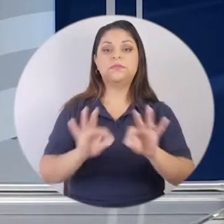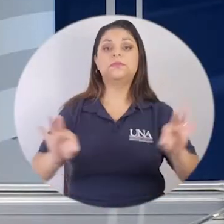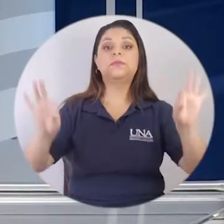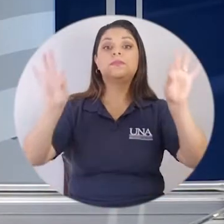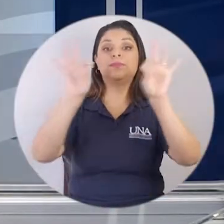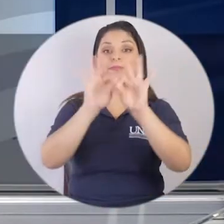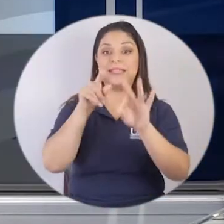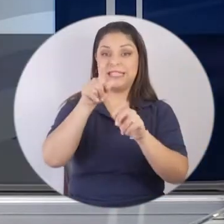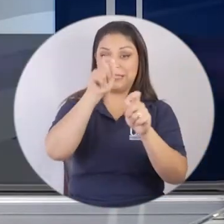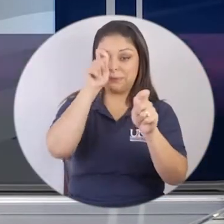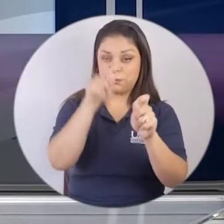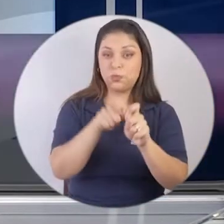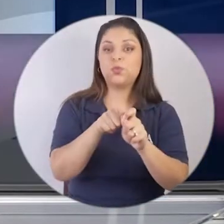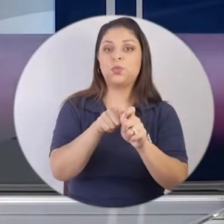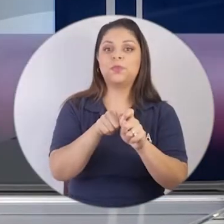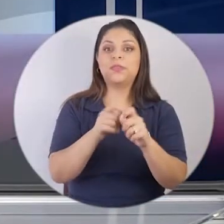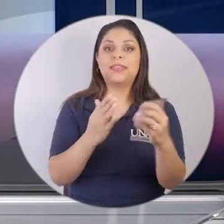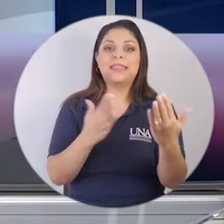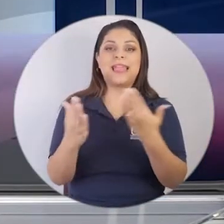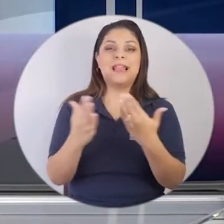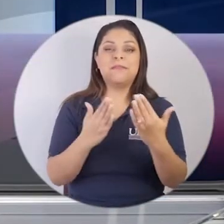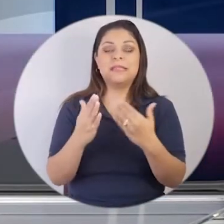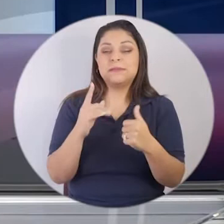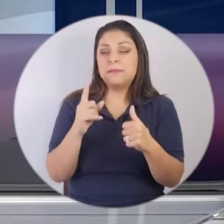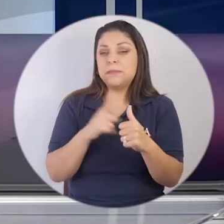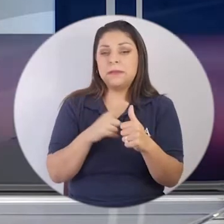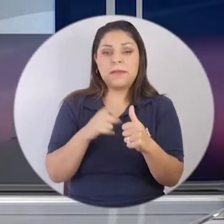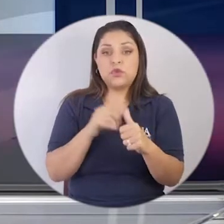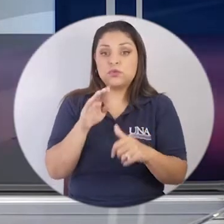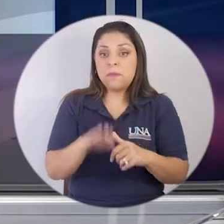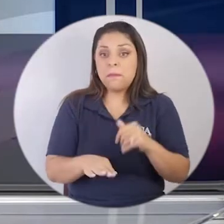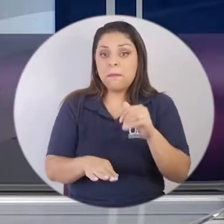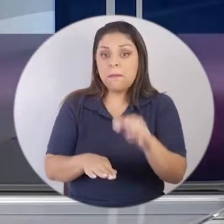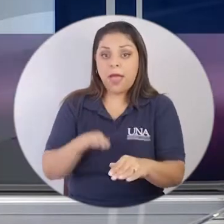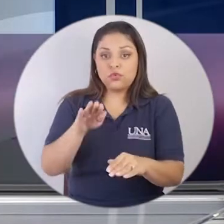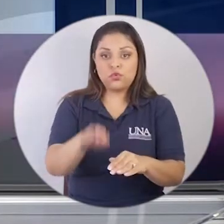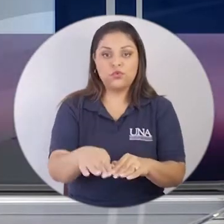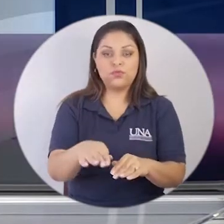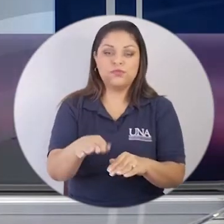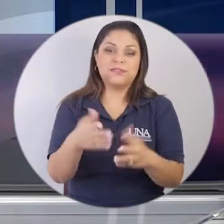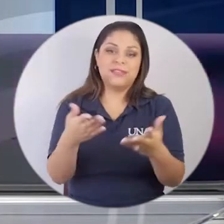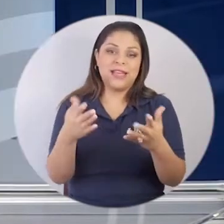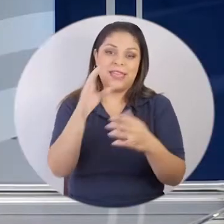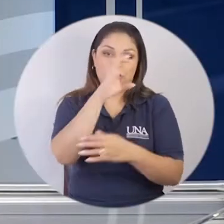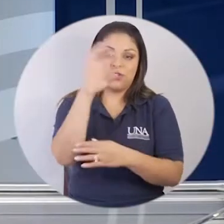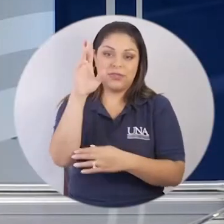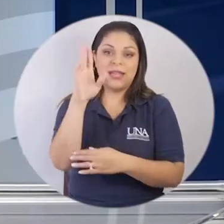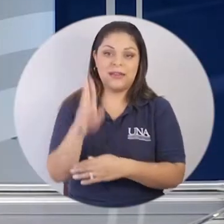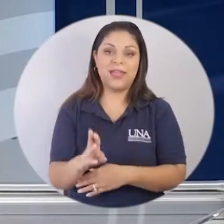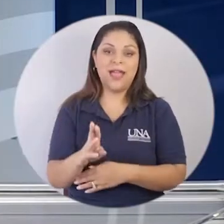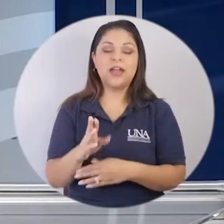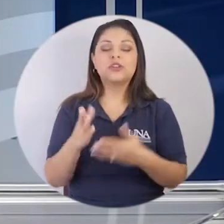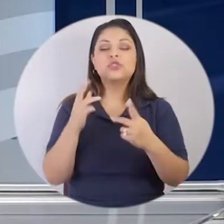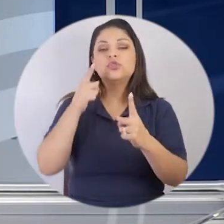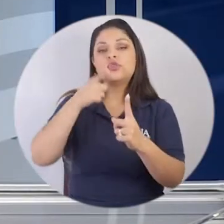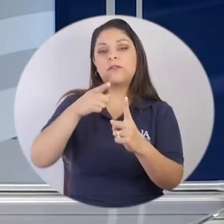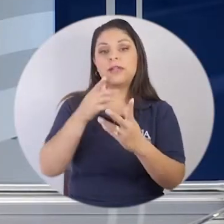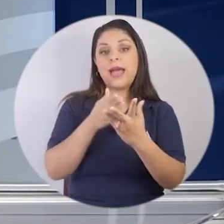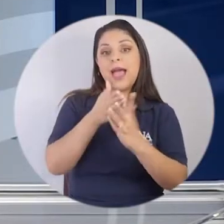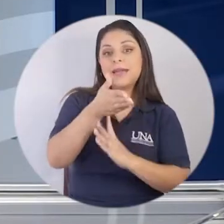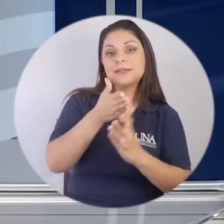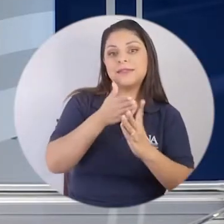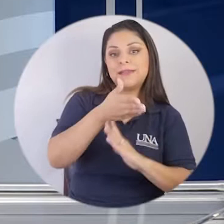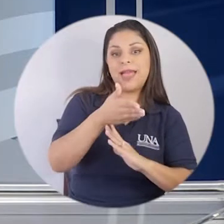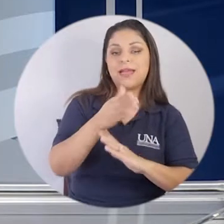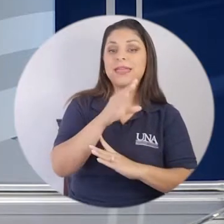Muy importante este punto porque tal vez fue uno de los primeros pasos que se dio en la sociedad costarricense, ¿verdad? El tema de la accesibilidad